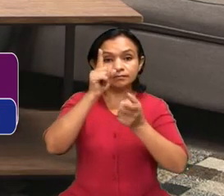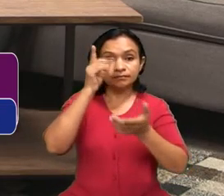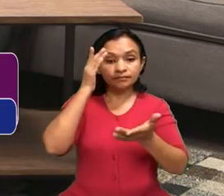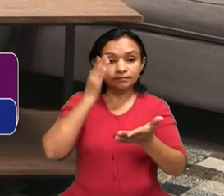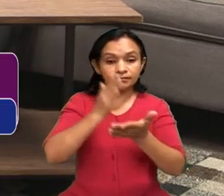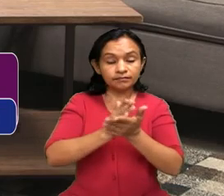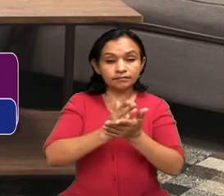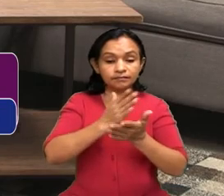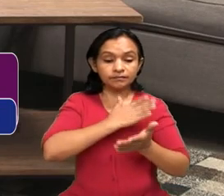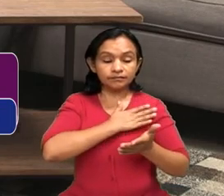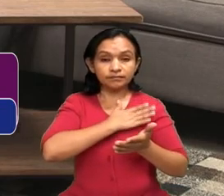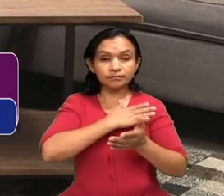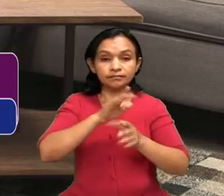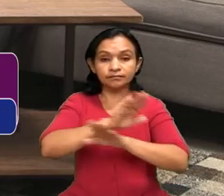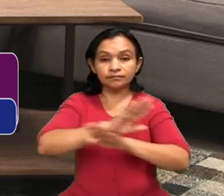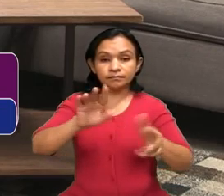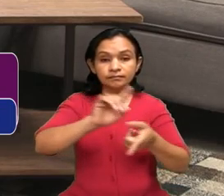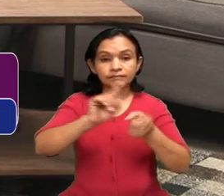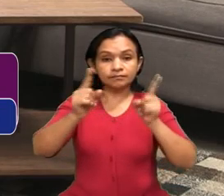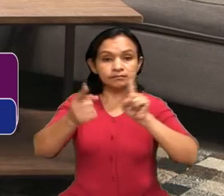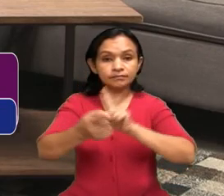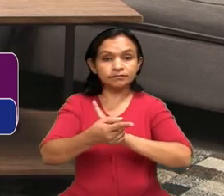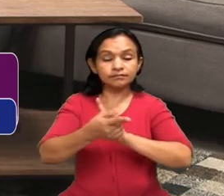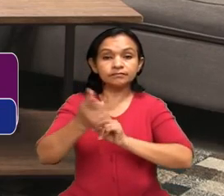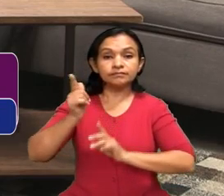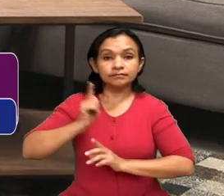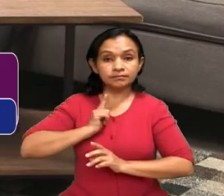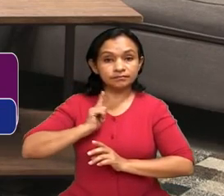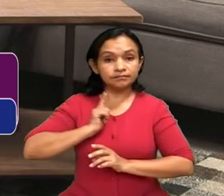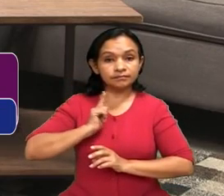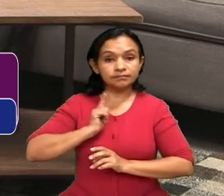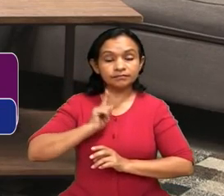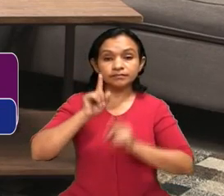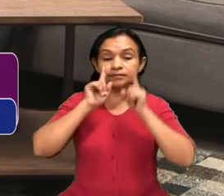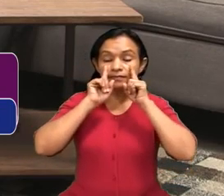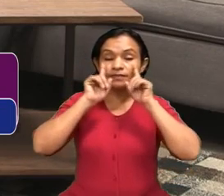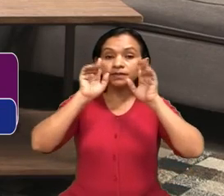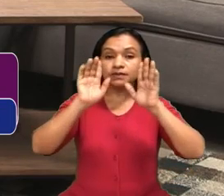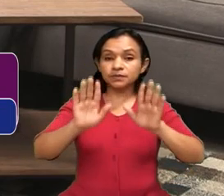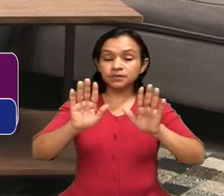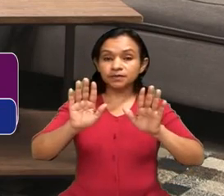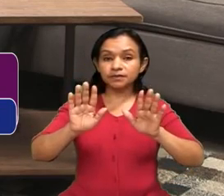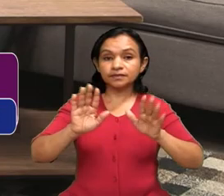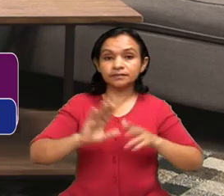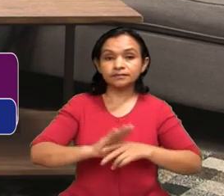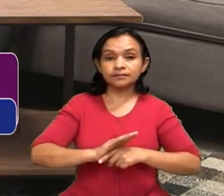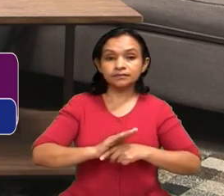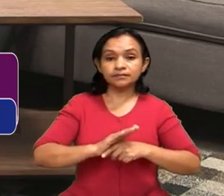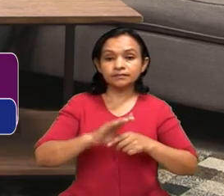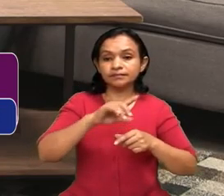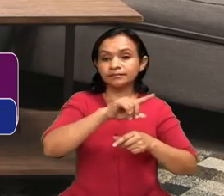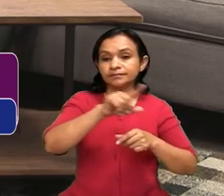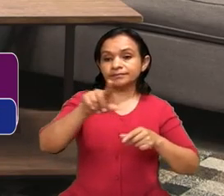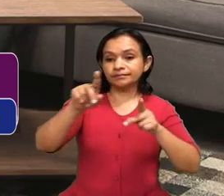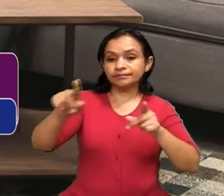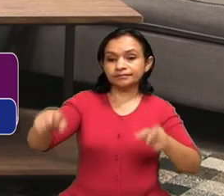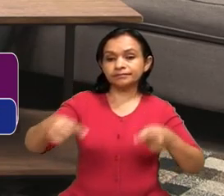a la dictadura somocista, hay que tenerle cuidado a esos